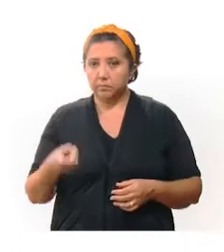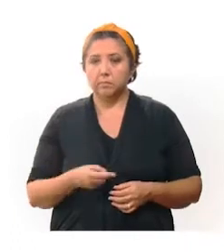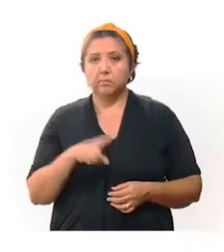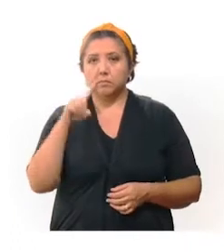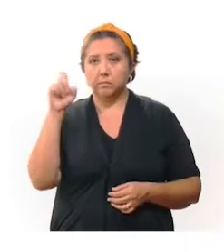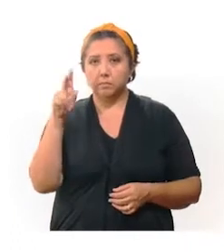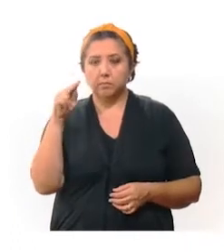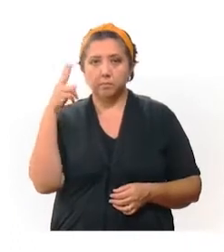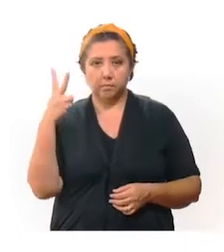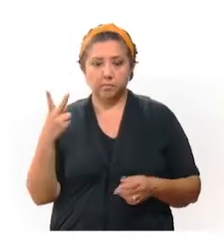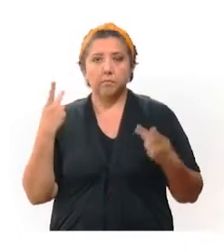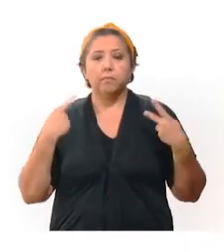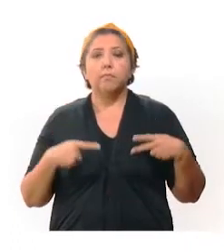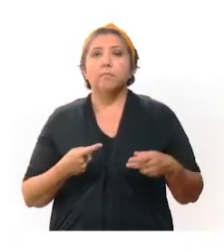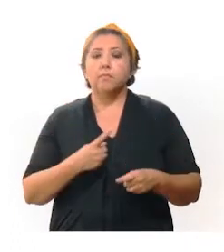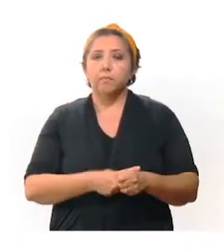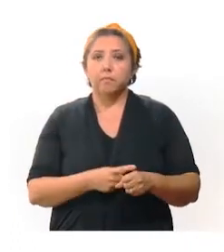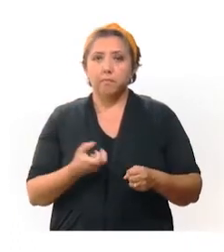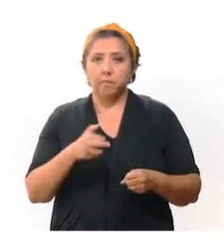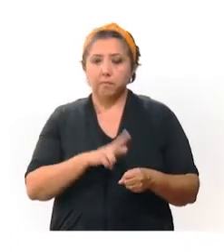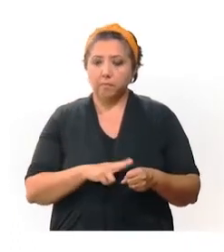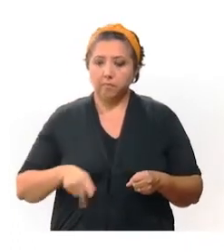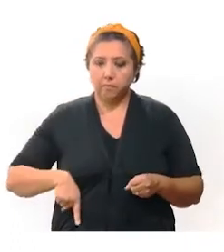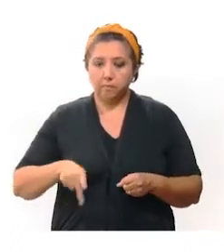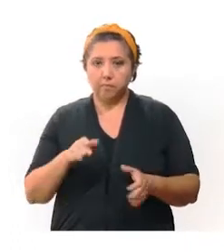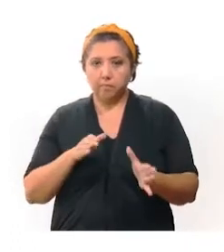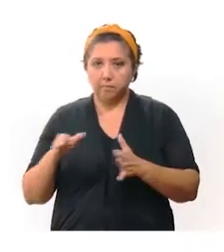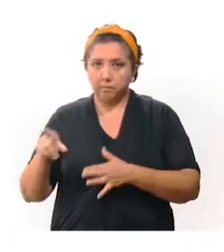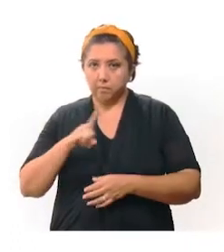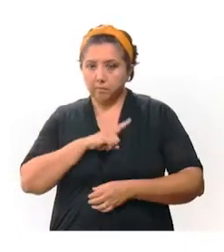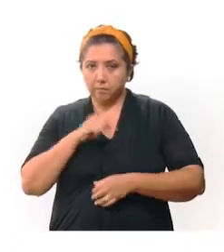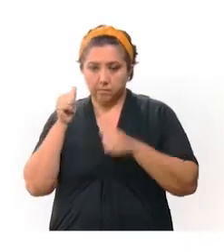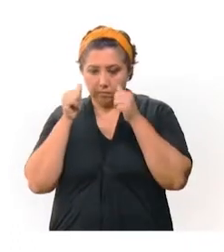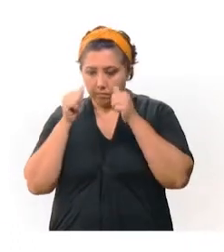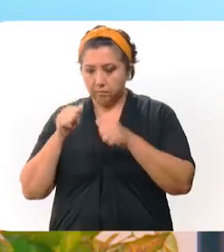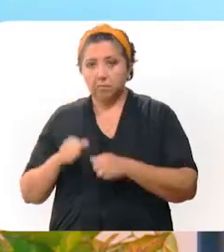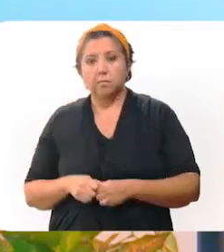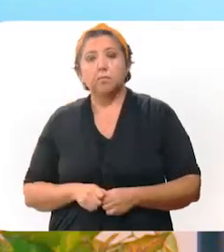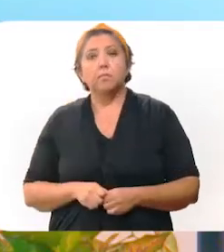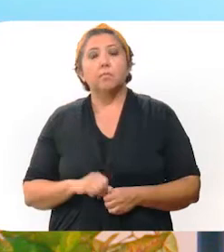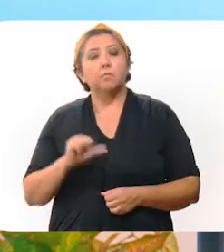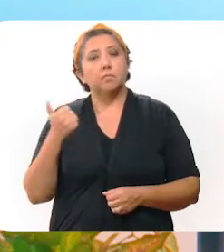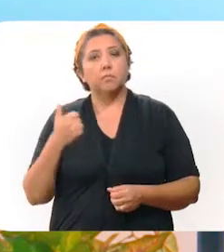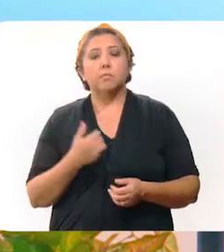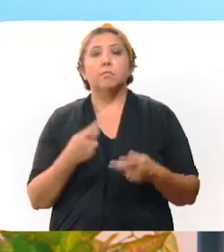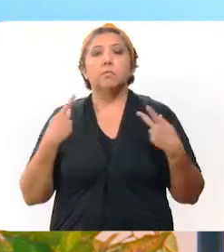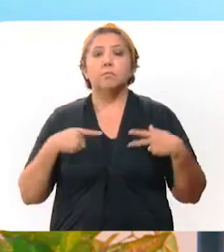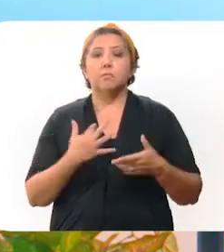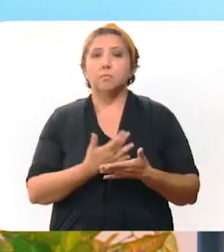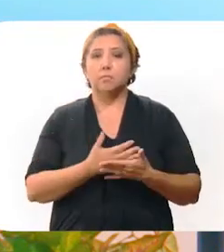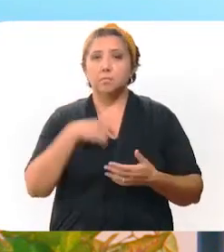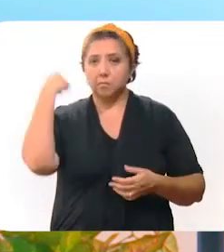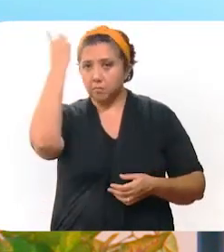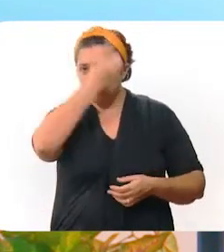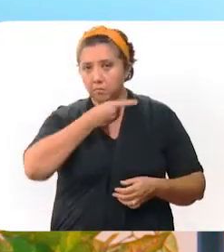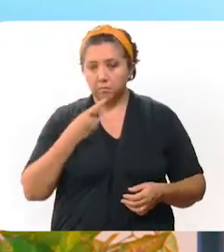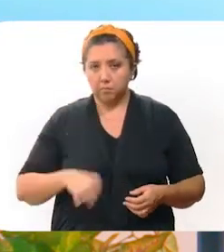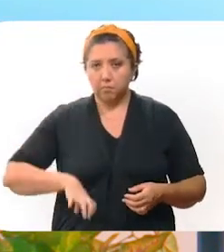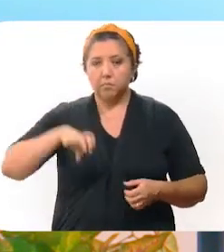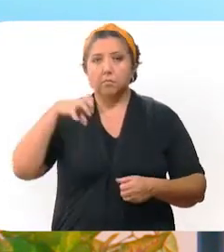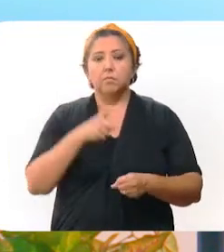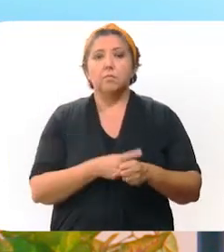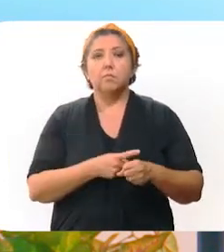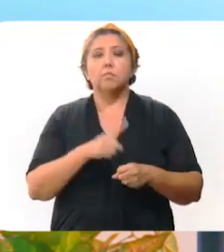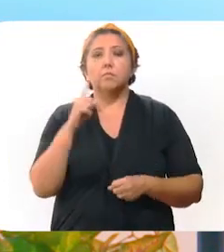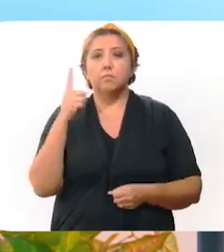mencionó, 182 de los casos positivos están en hospitales públicos y en aislamiento total. Hay otros pacientes a la espera de diagnóstico. El rango de